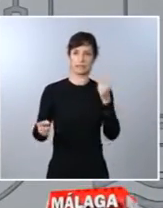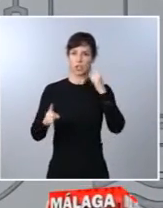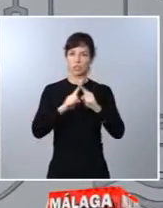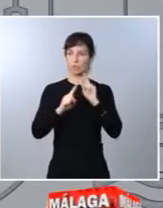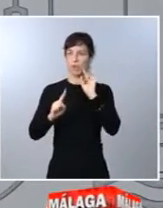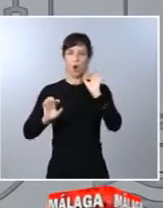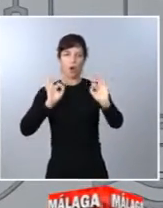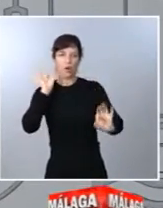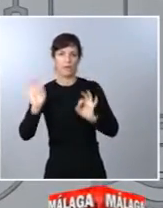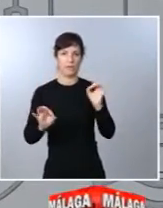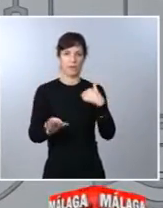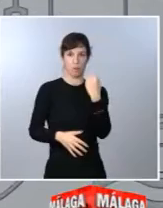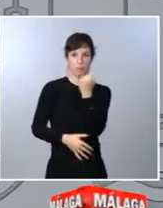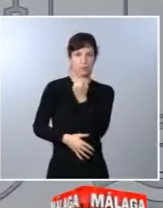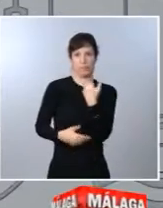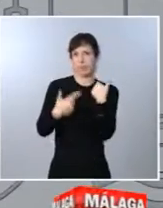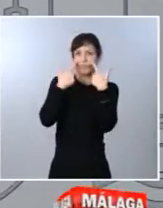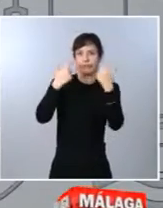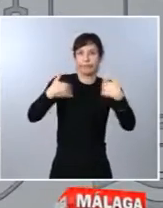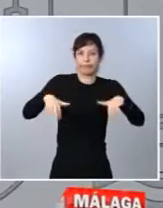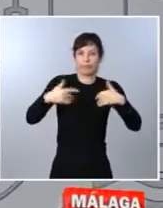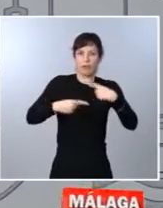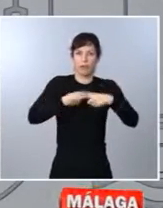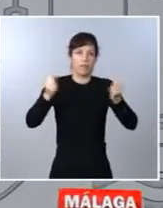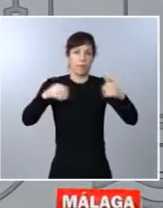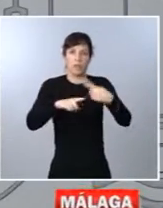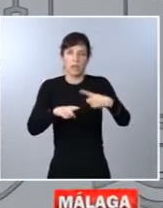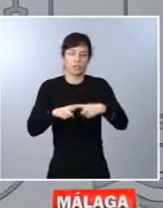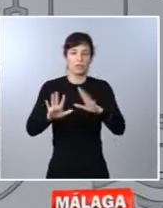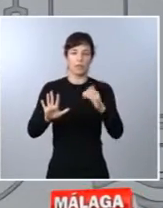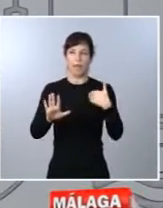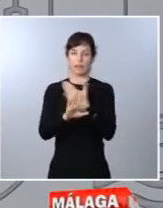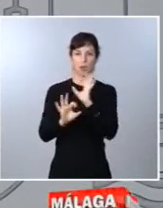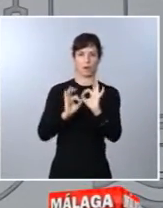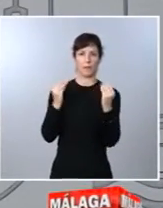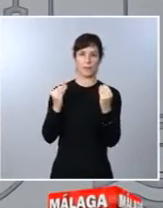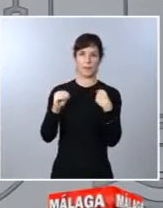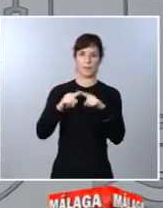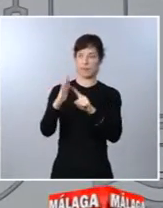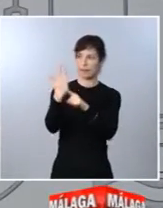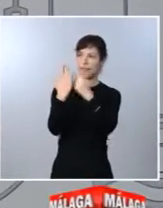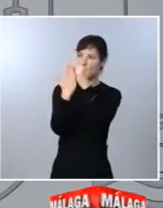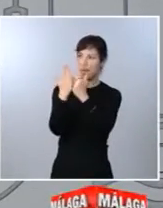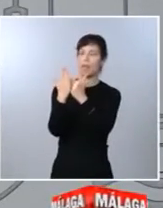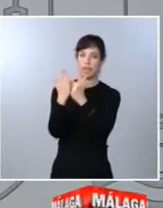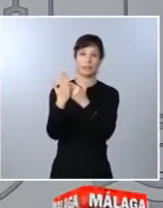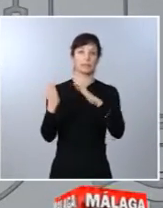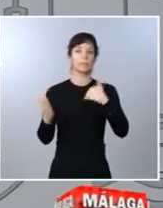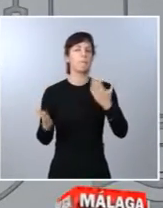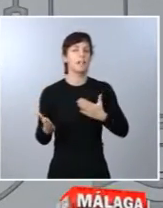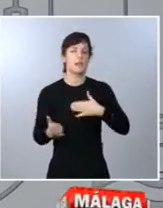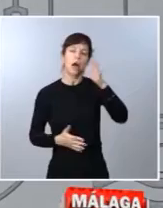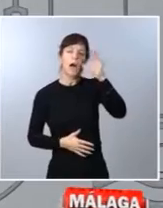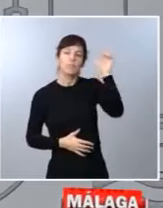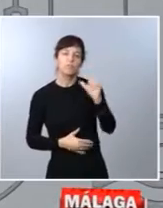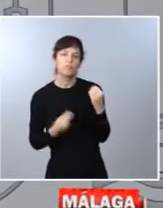fechas tan significadas para el conjunto de las familias, por lo que en el día de mañana podremos escuchar atentamente cuáles